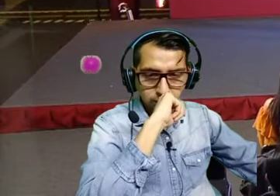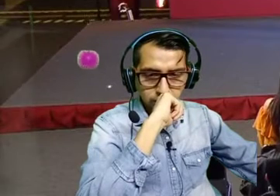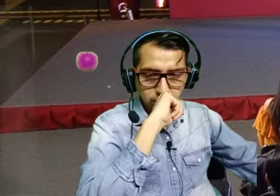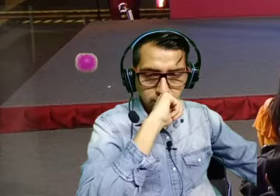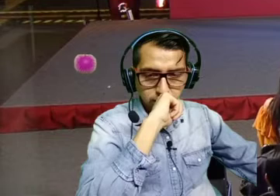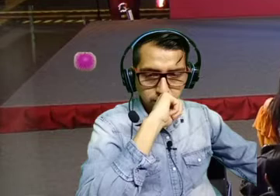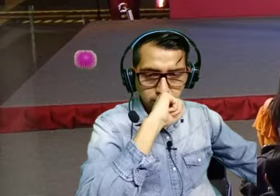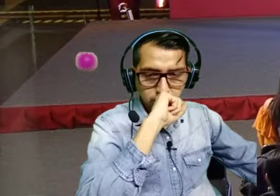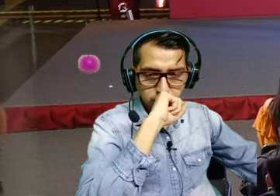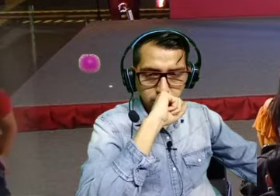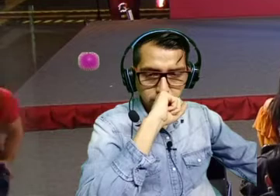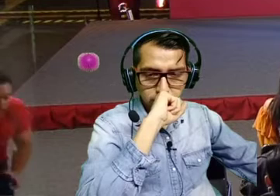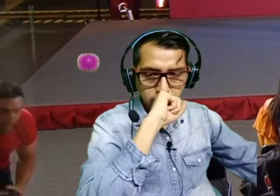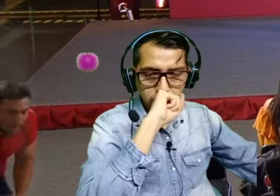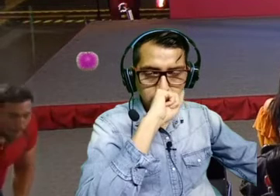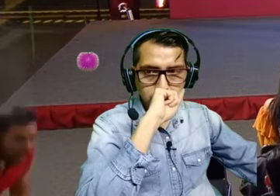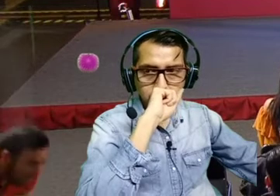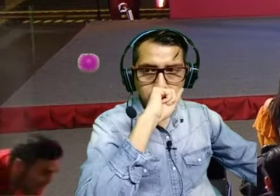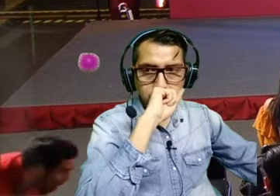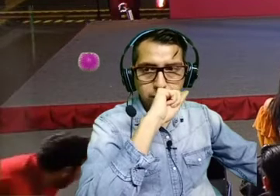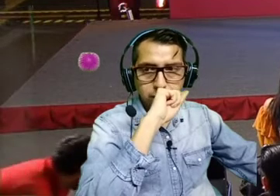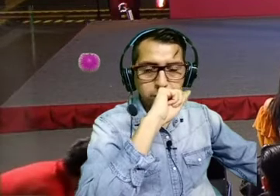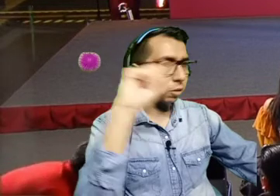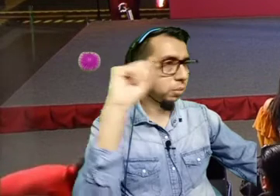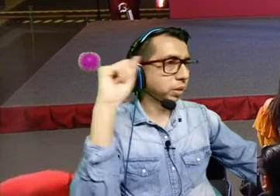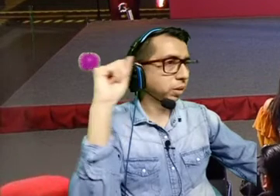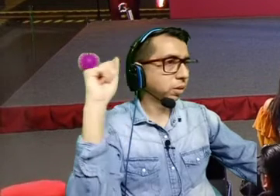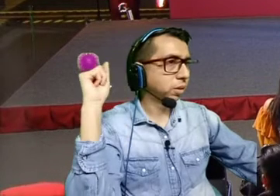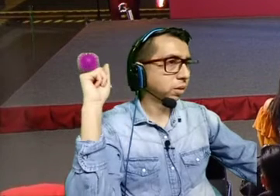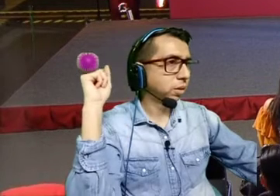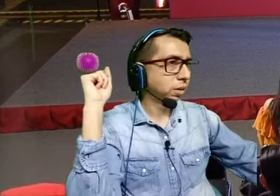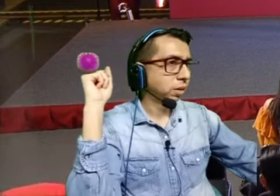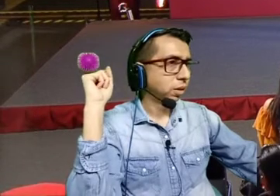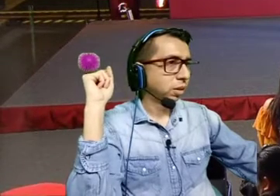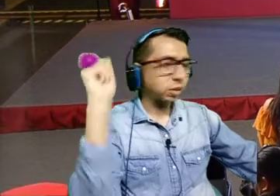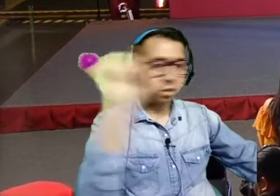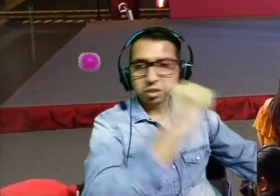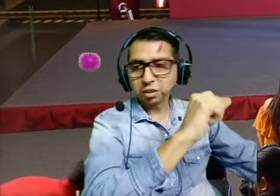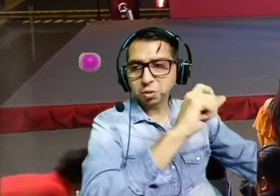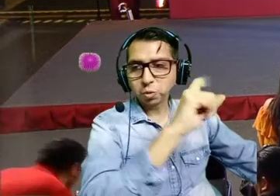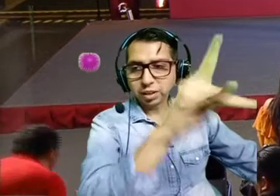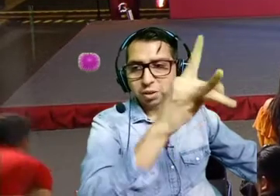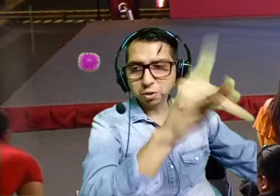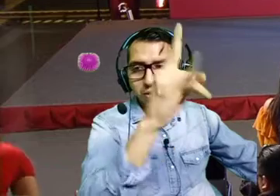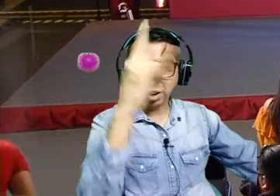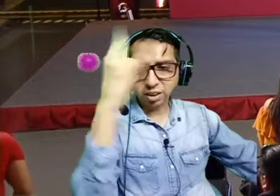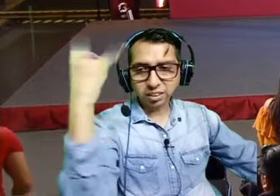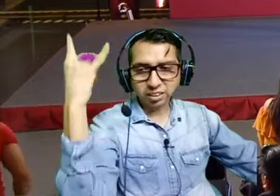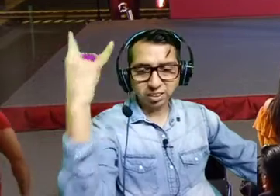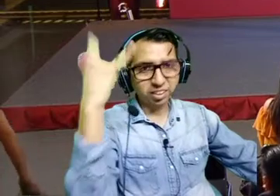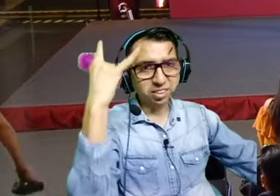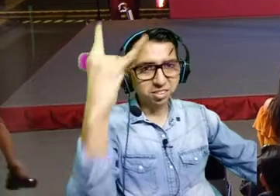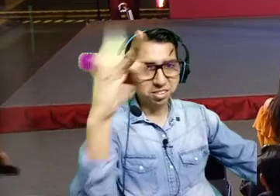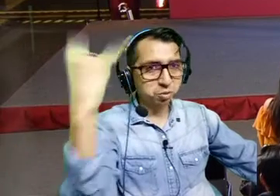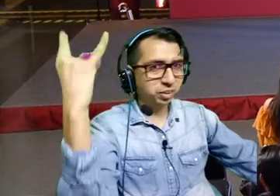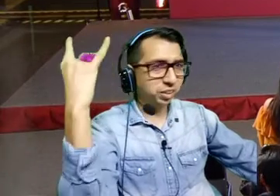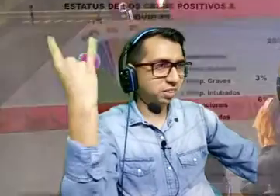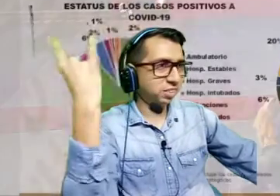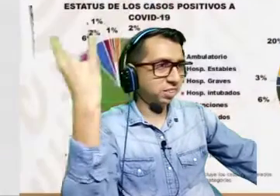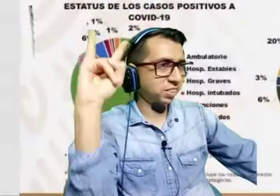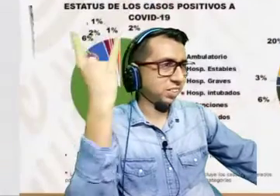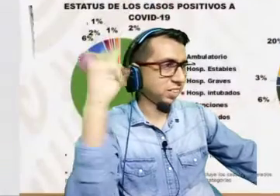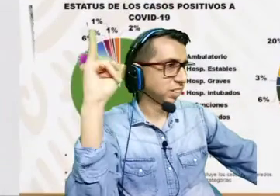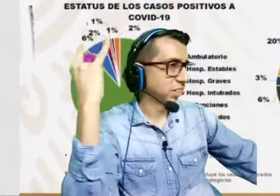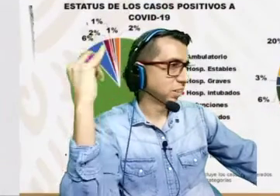En la siguiente diapositiva, donde también tenemos vamos, algunos con México. Productos nuevos. 251. ¡Ah, oh, la tiene!